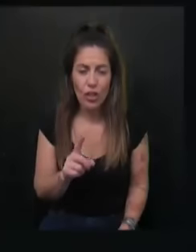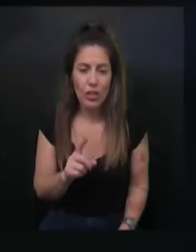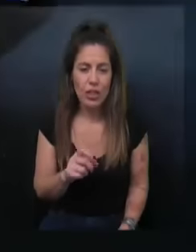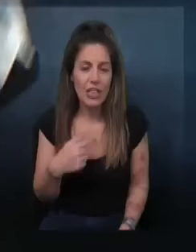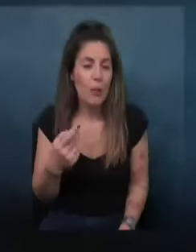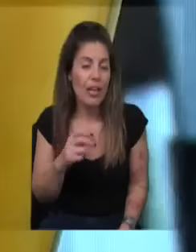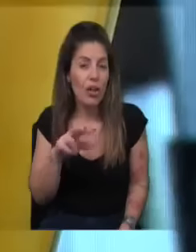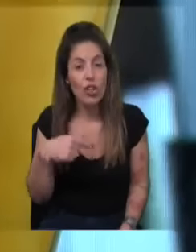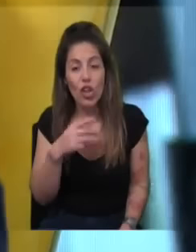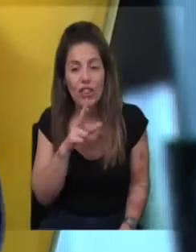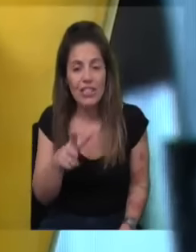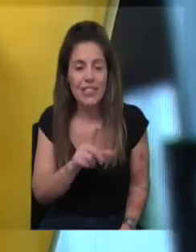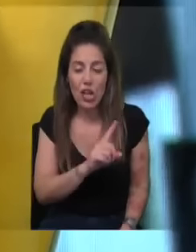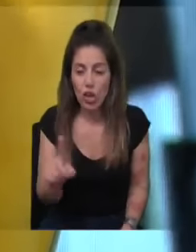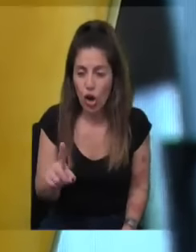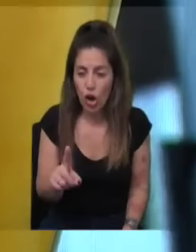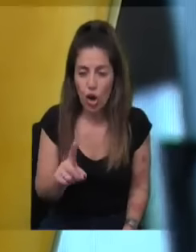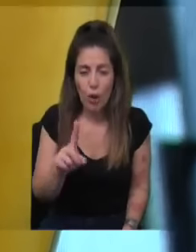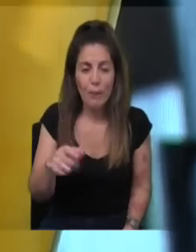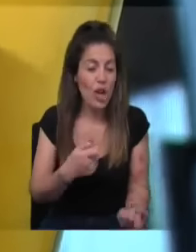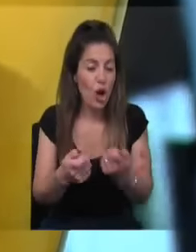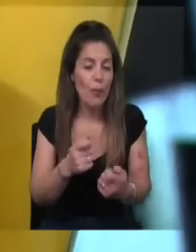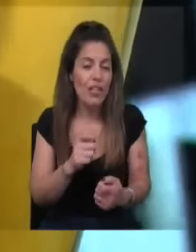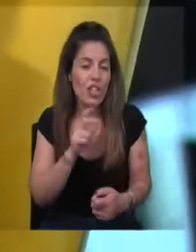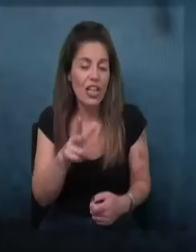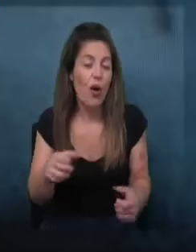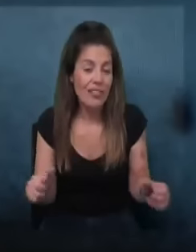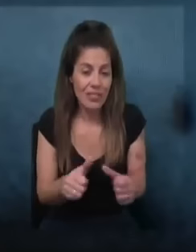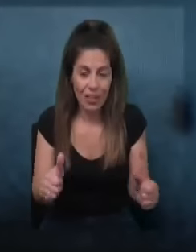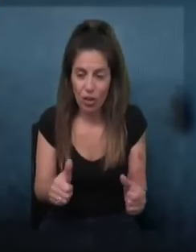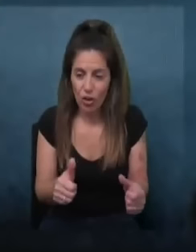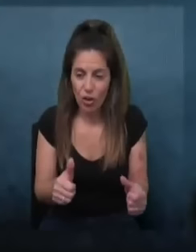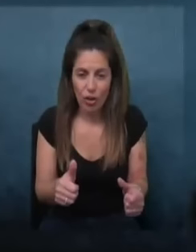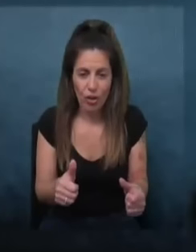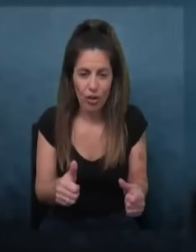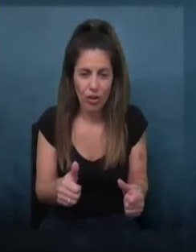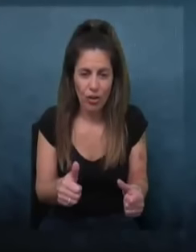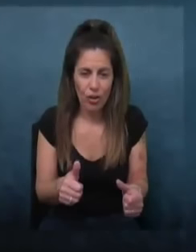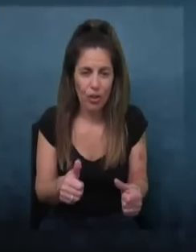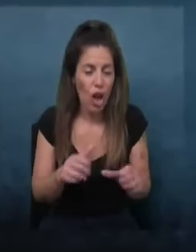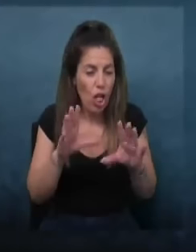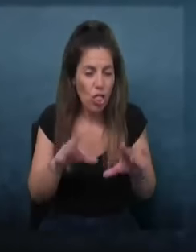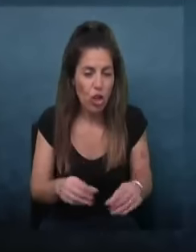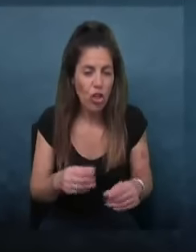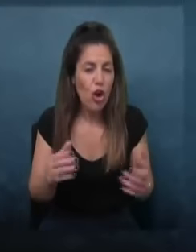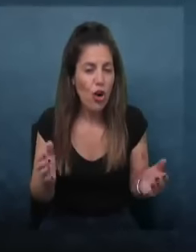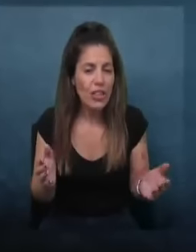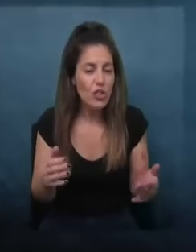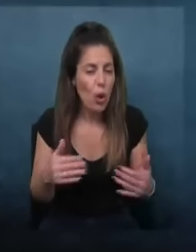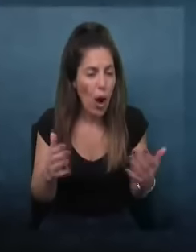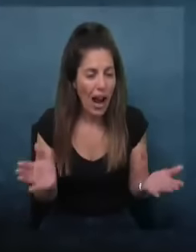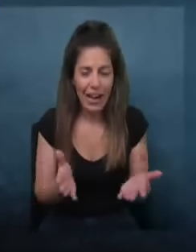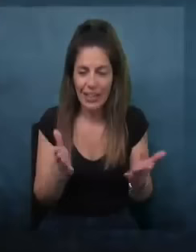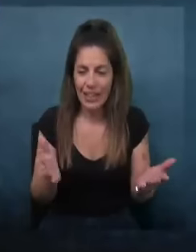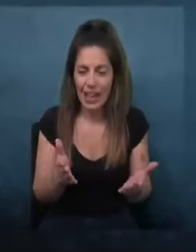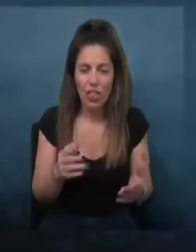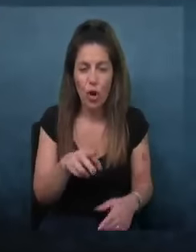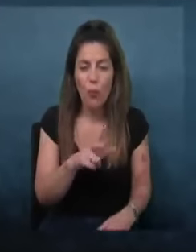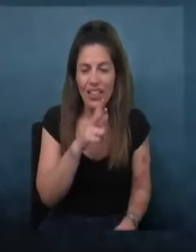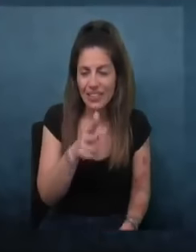it vino el comercio y le dijo hacelo y y todo eso generado este como él